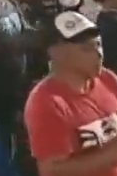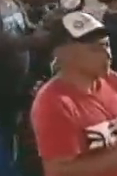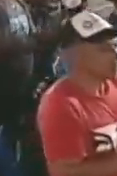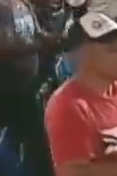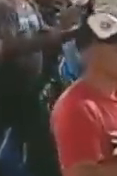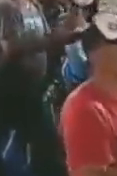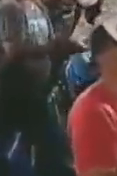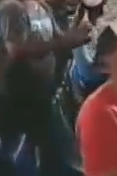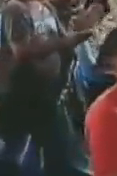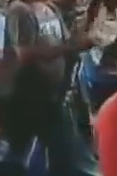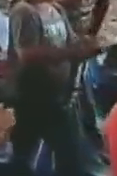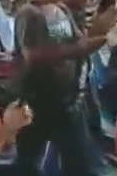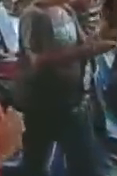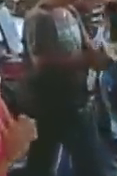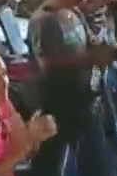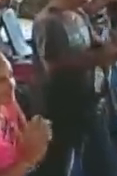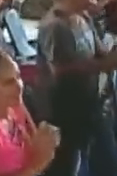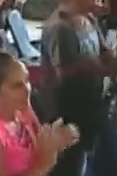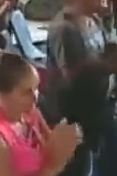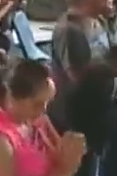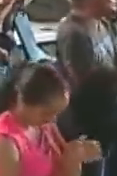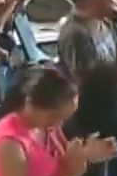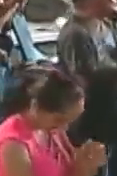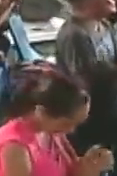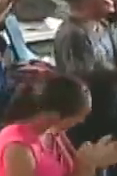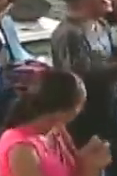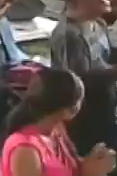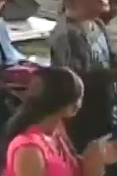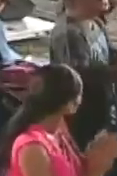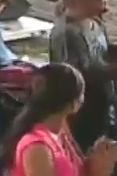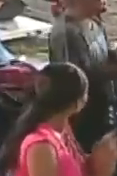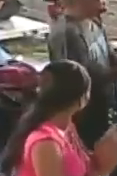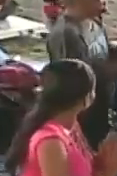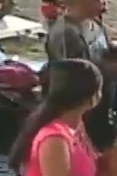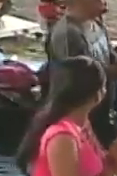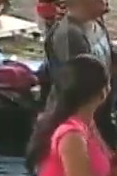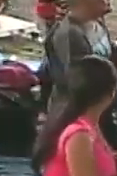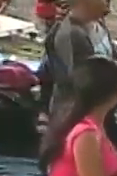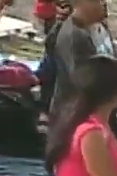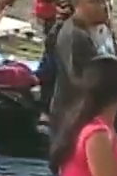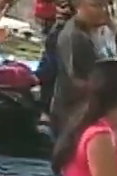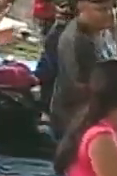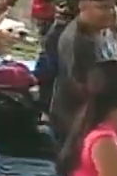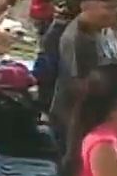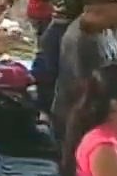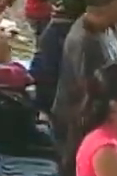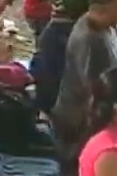Yo soy un hombre bochón que siempre anda en la parranda, tomando cerveza y ron.